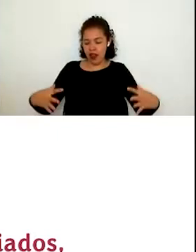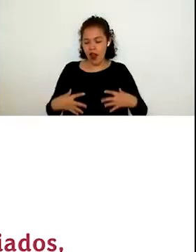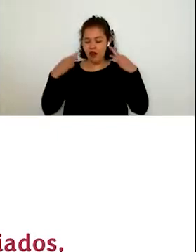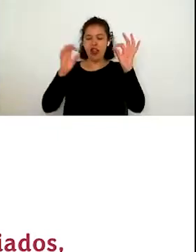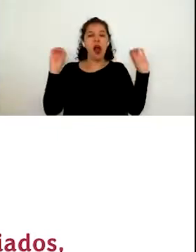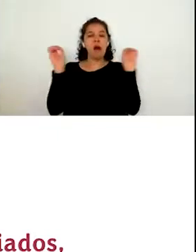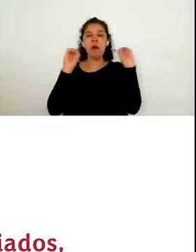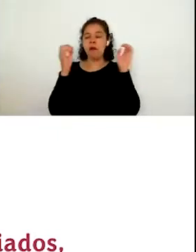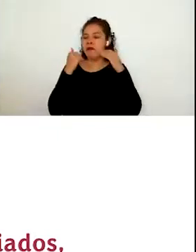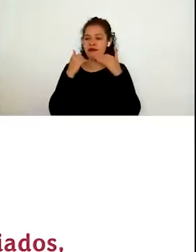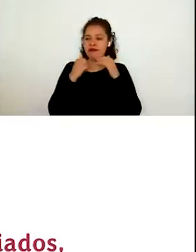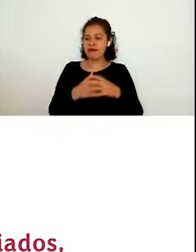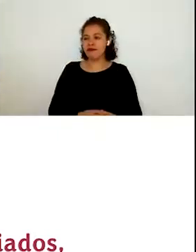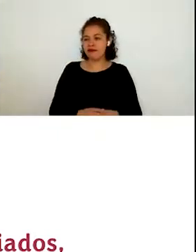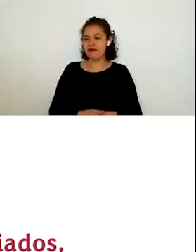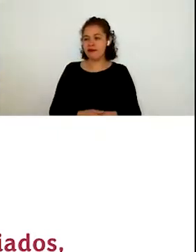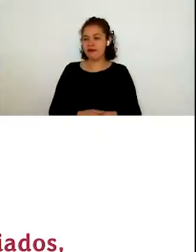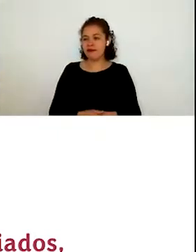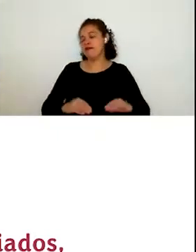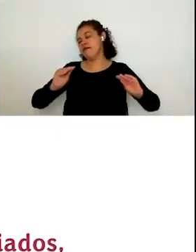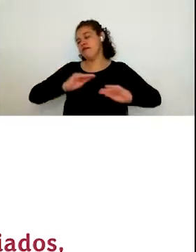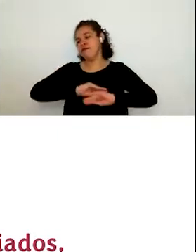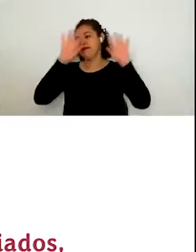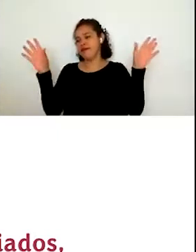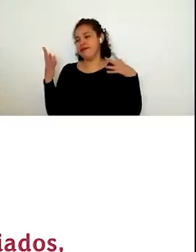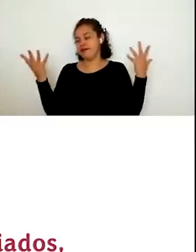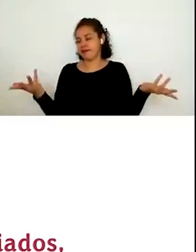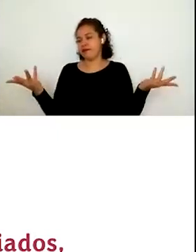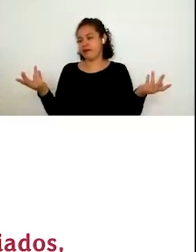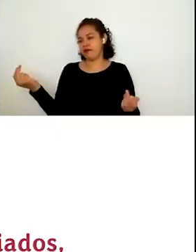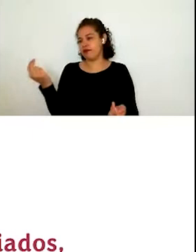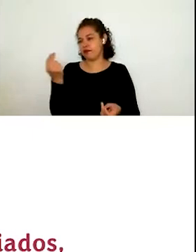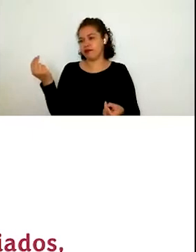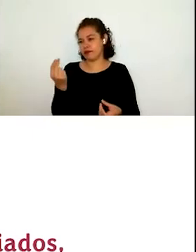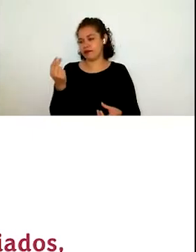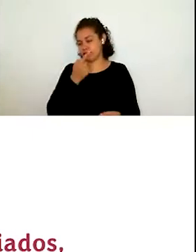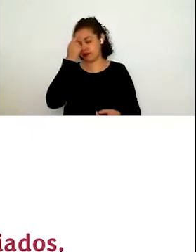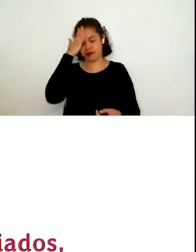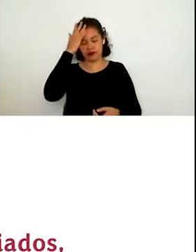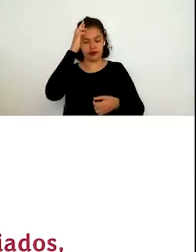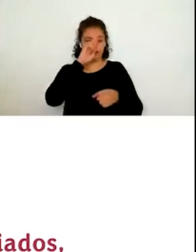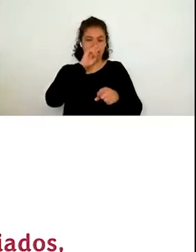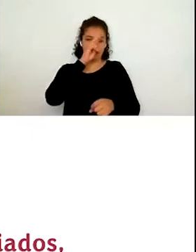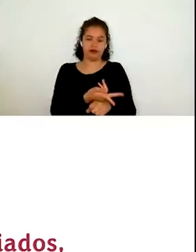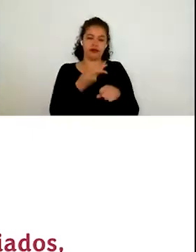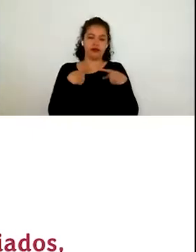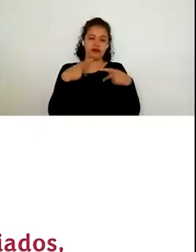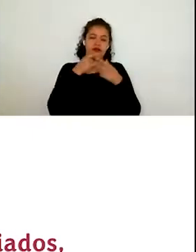los fundadores originales, obviamente se ven en la necesidad de que el patronato sea quien tome esas